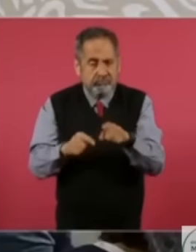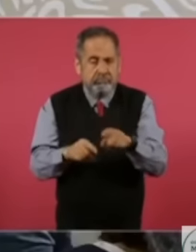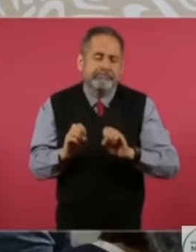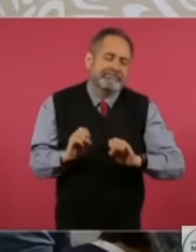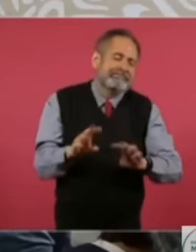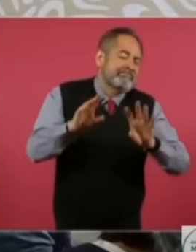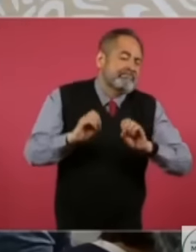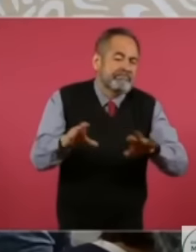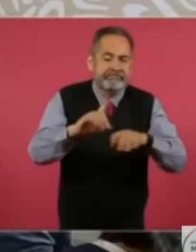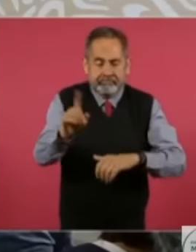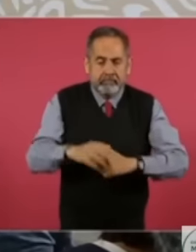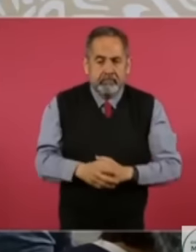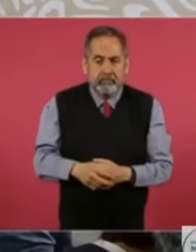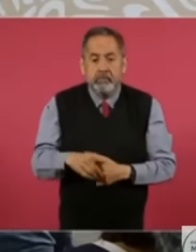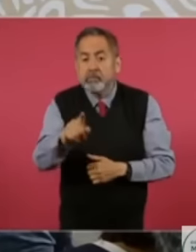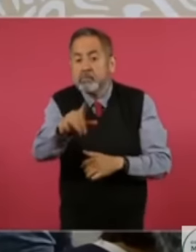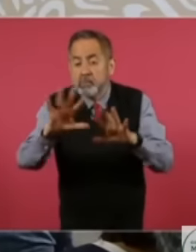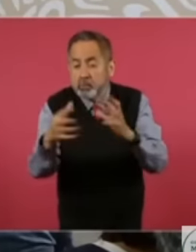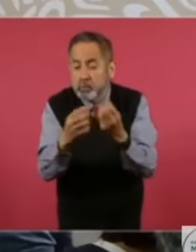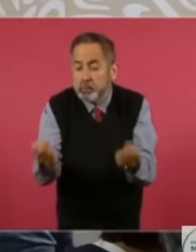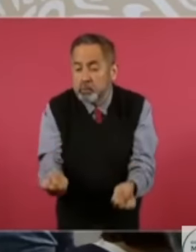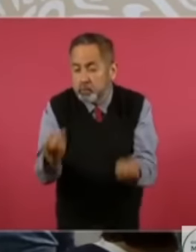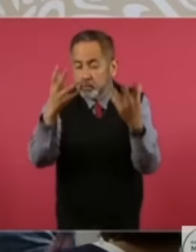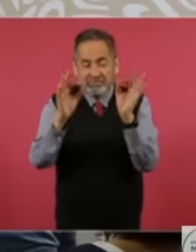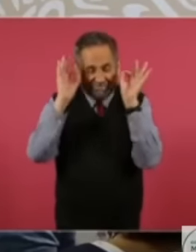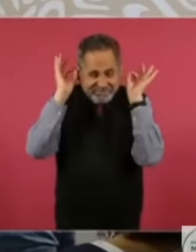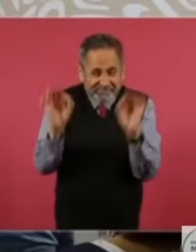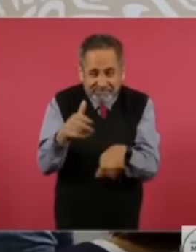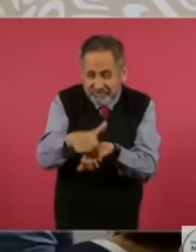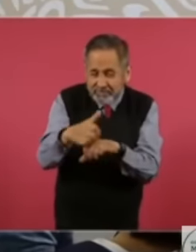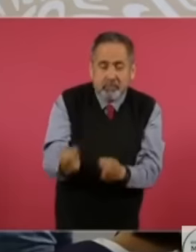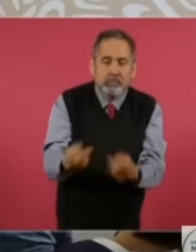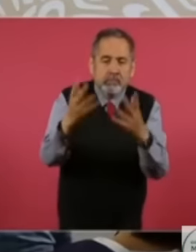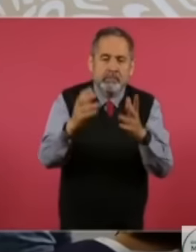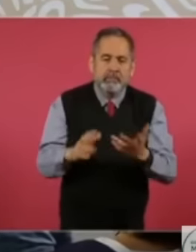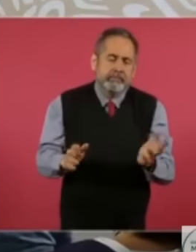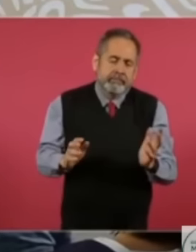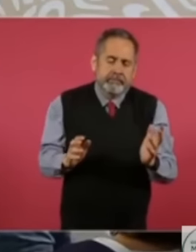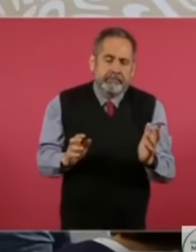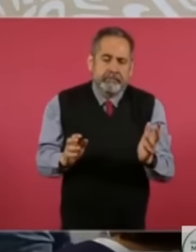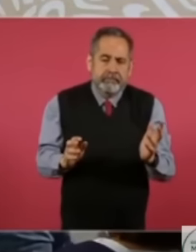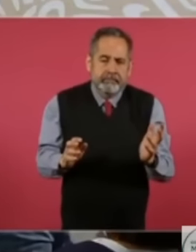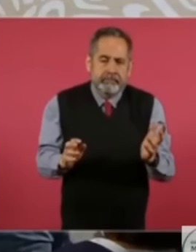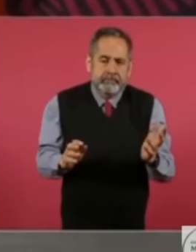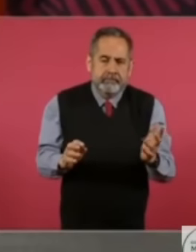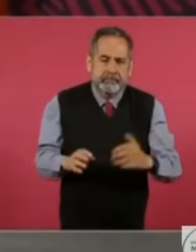exactamente cuántos casos, cuántos funcionarios